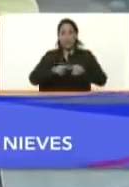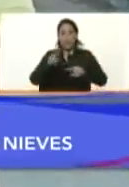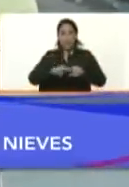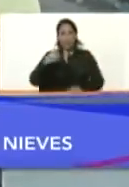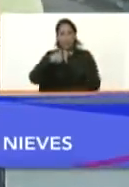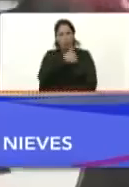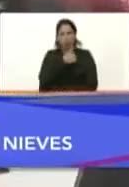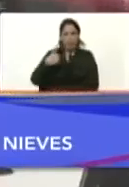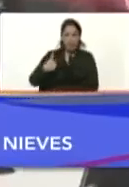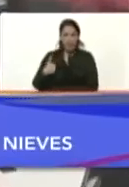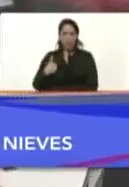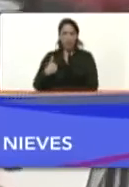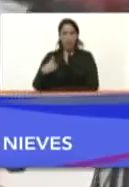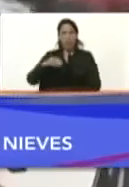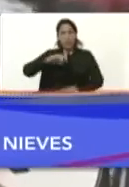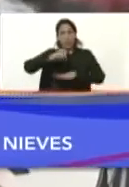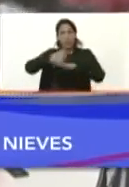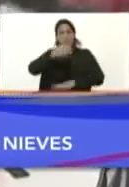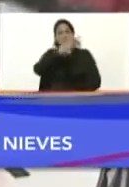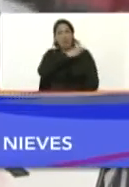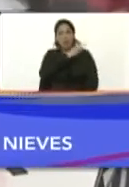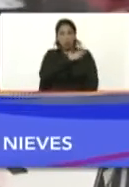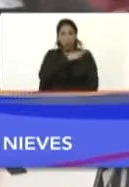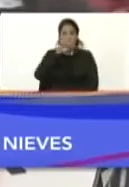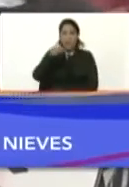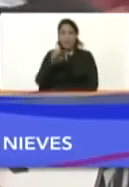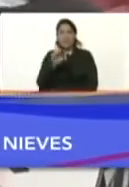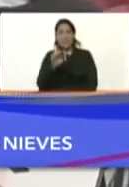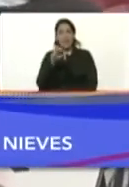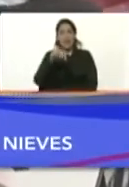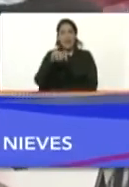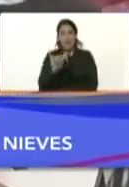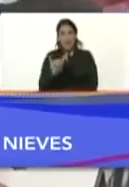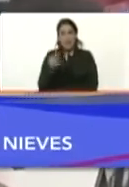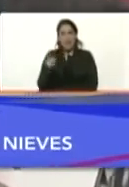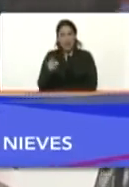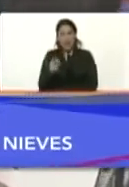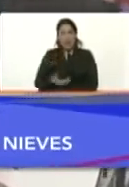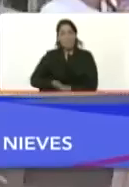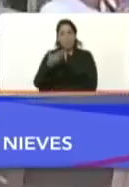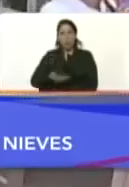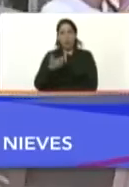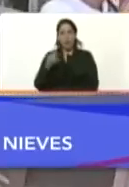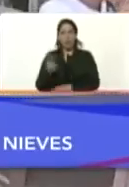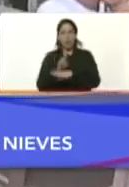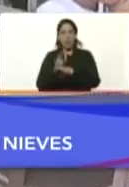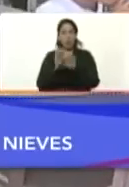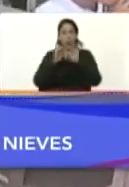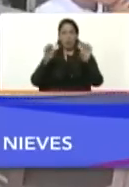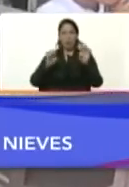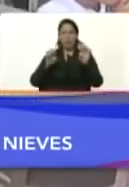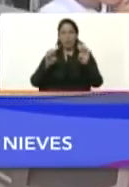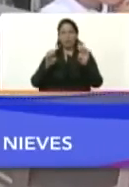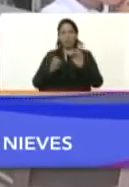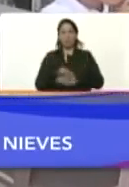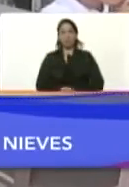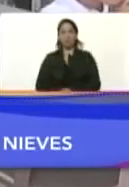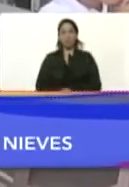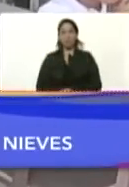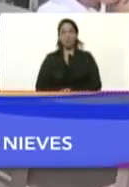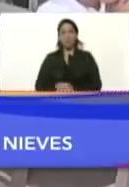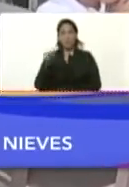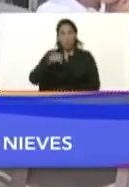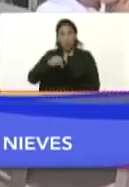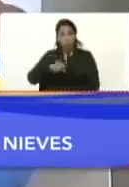quiero que la directora bien ni graterol de esta importante comunidad educativa complejo educativo que hoy